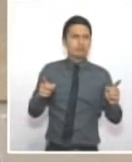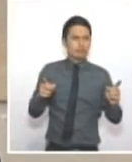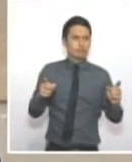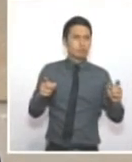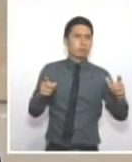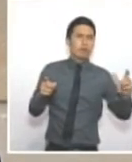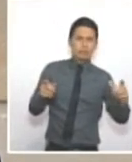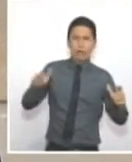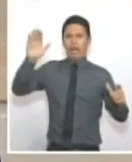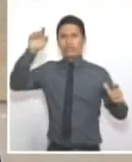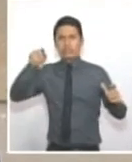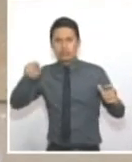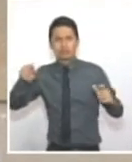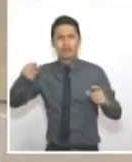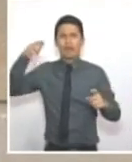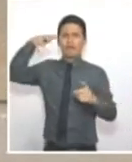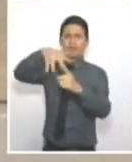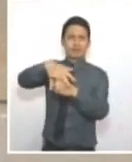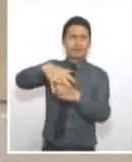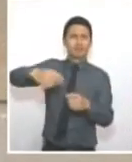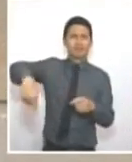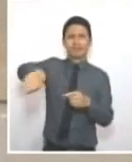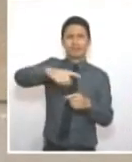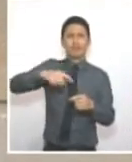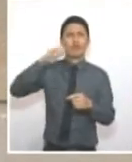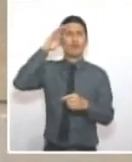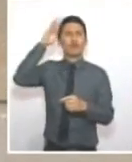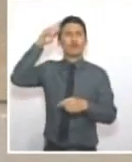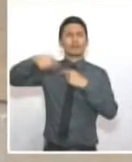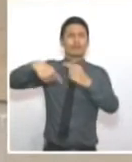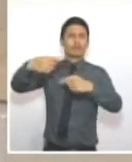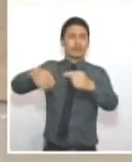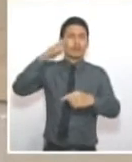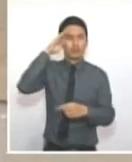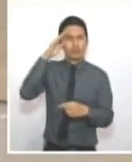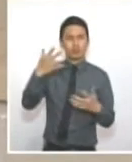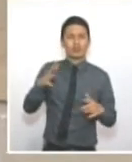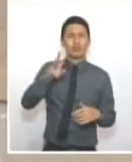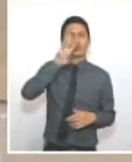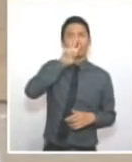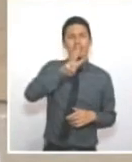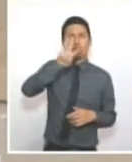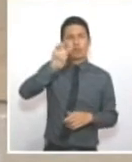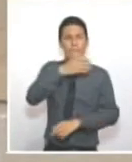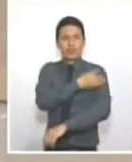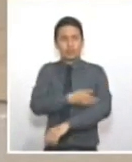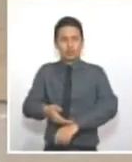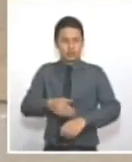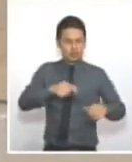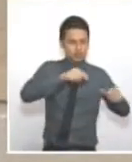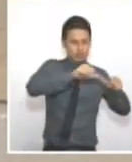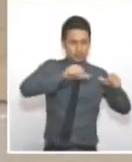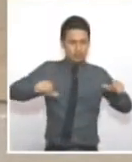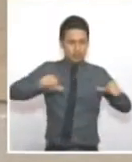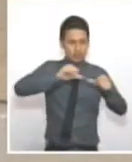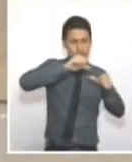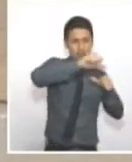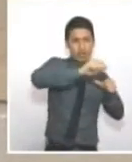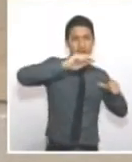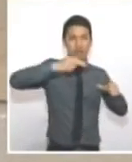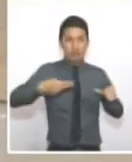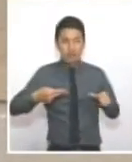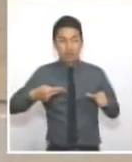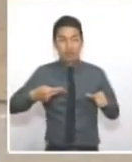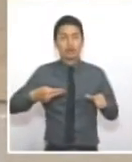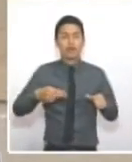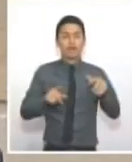nosotros. Se afectarían alrededor de 39 millones de hectáreas, casi 19 millones de